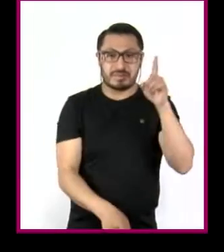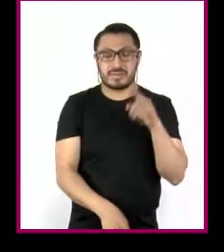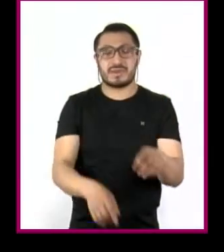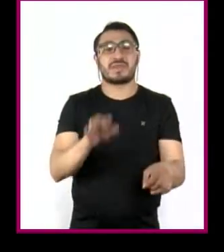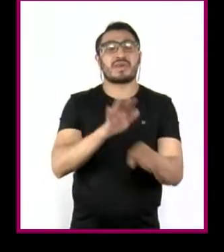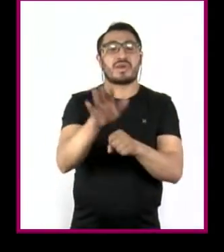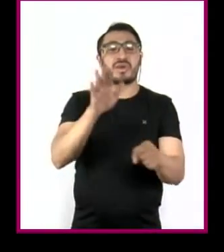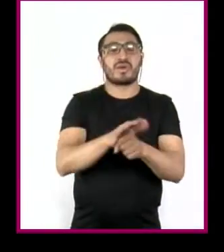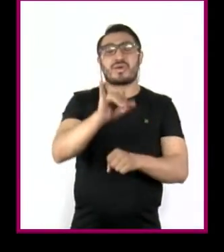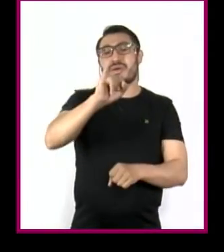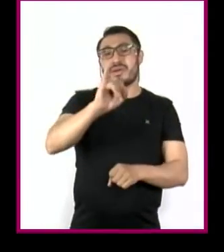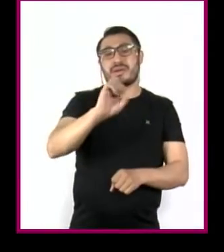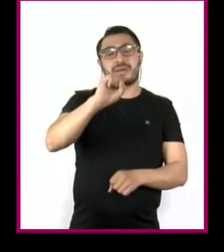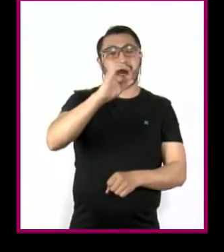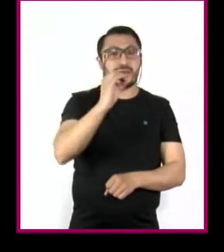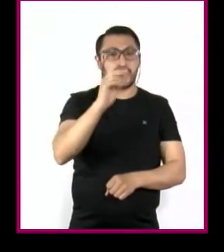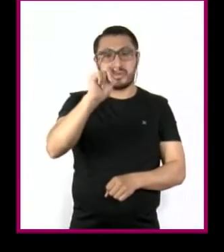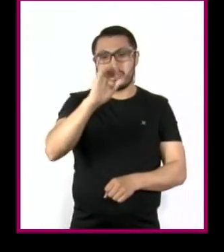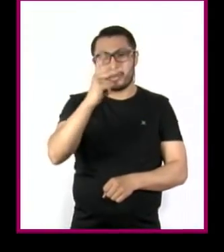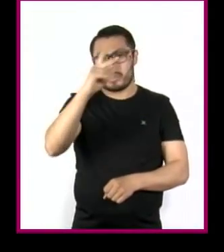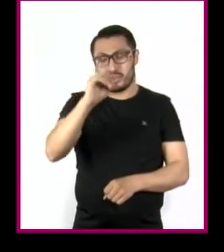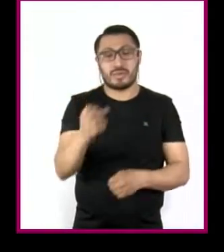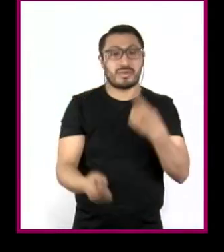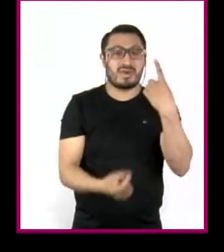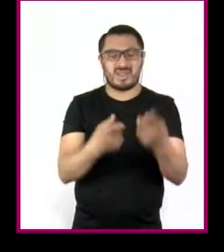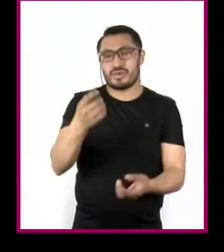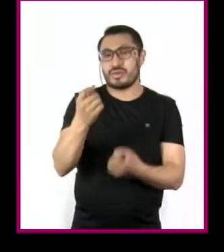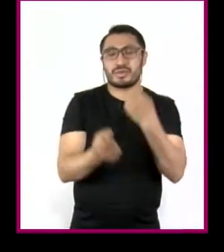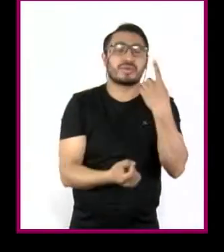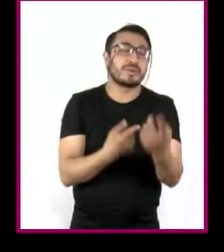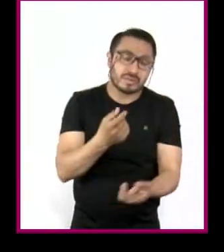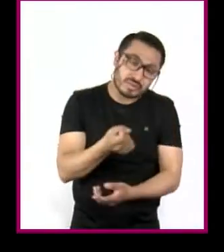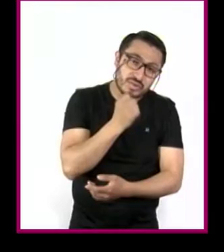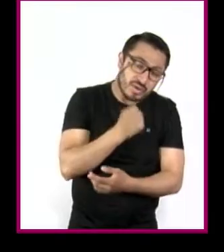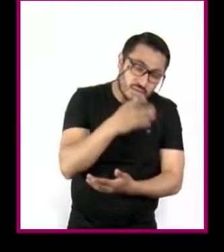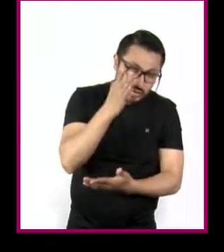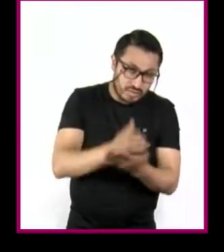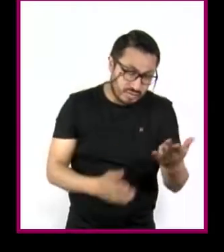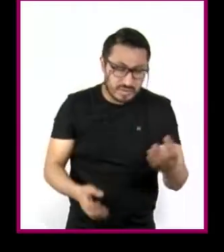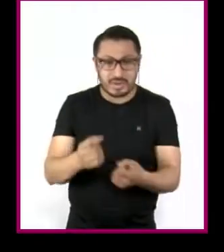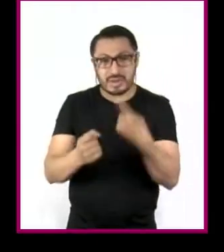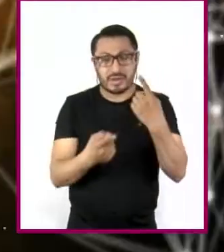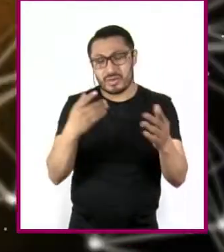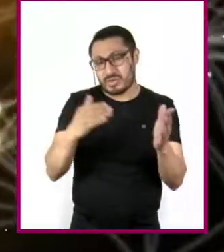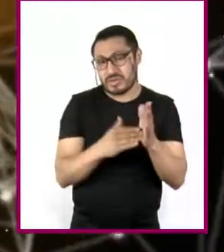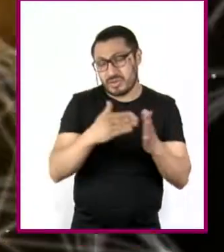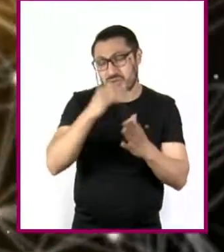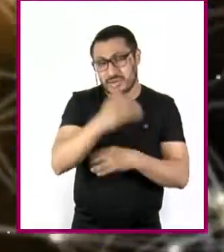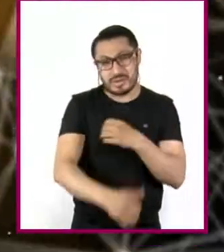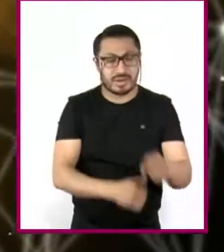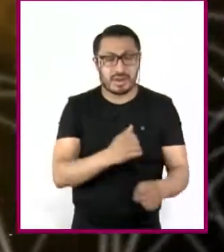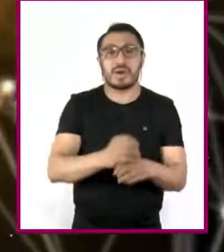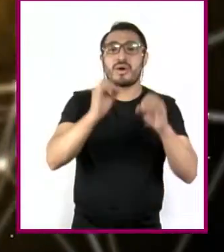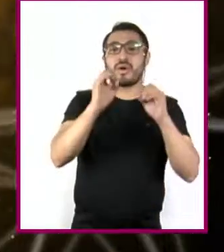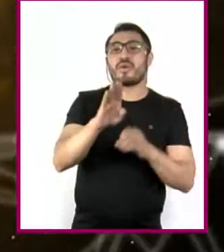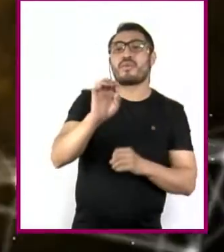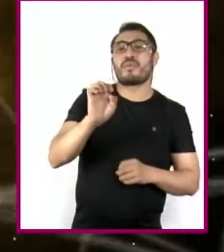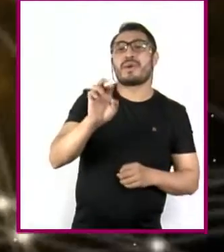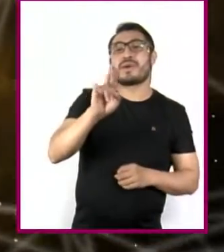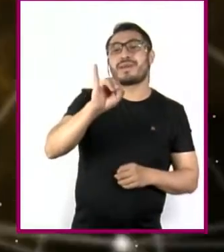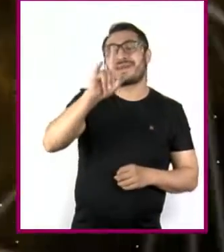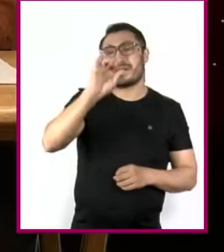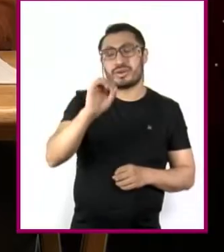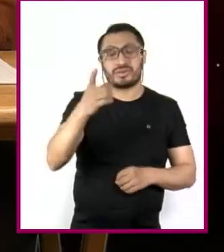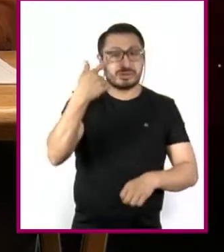de isótopo. Algunos tienen vidas medias de segundos, otros de miles de años, o como el caso del berilio 7,